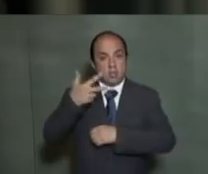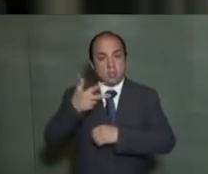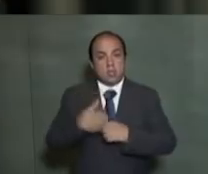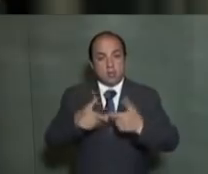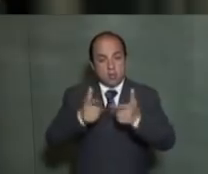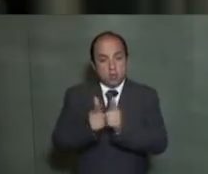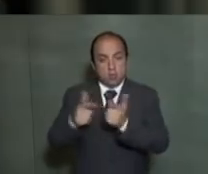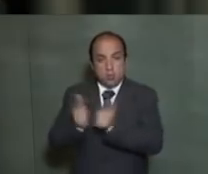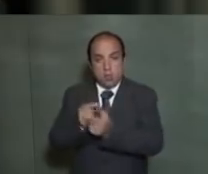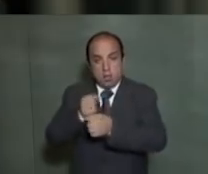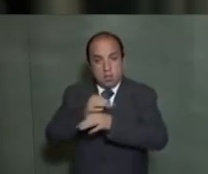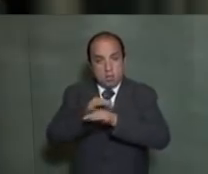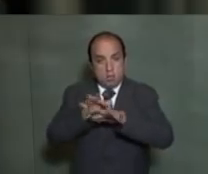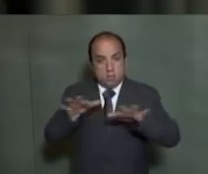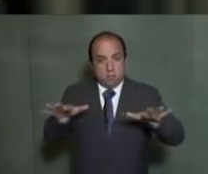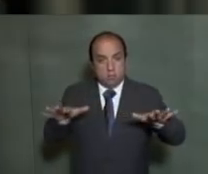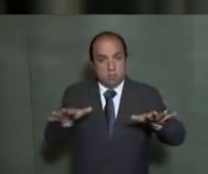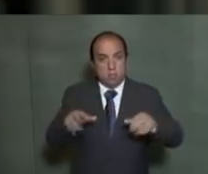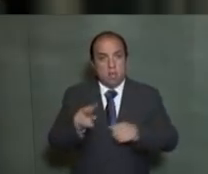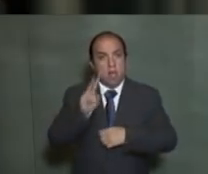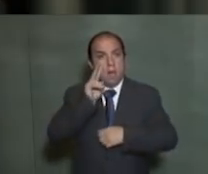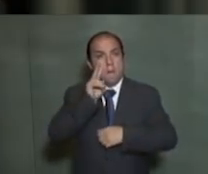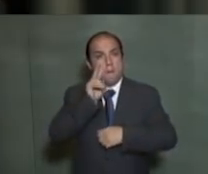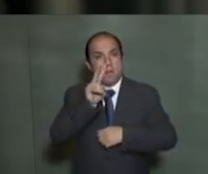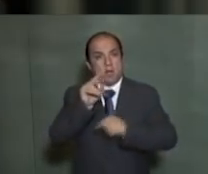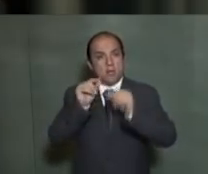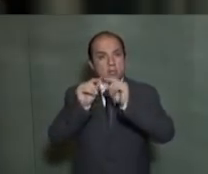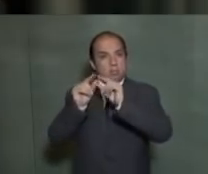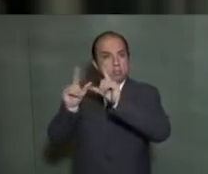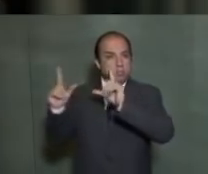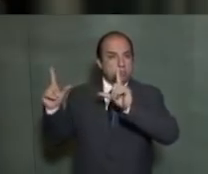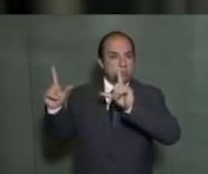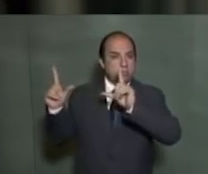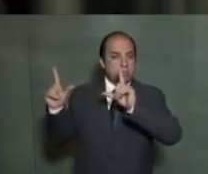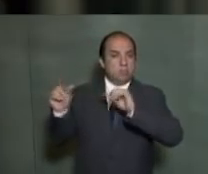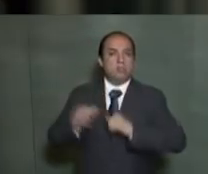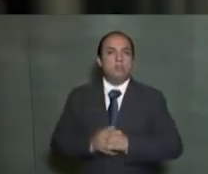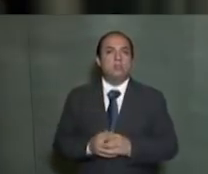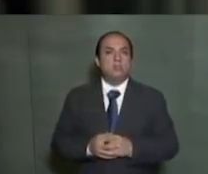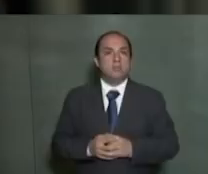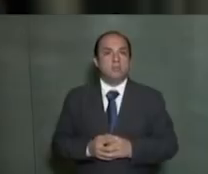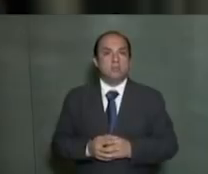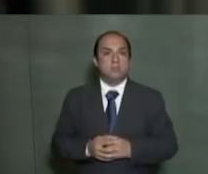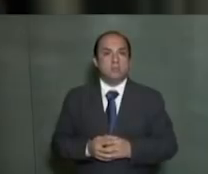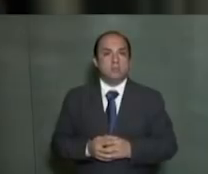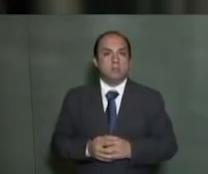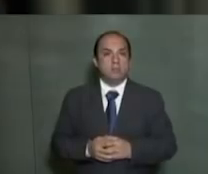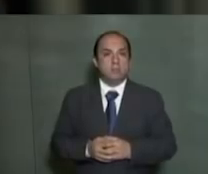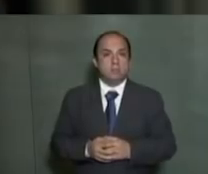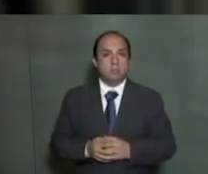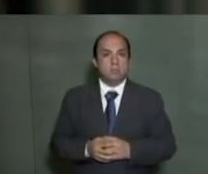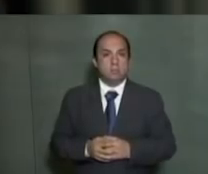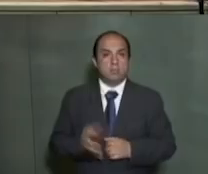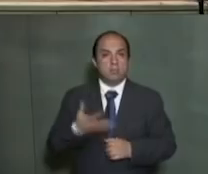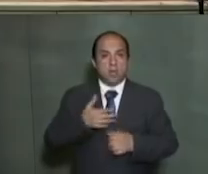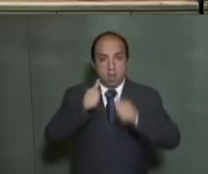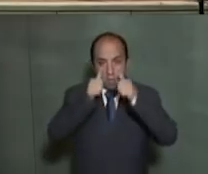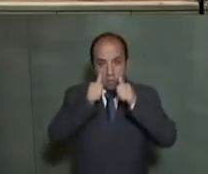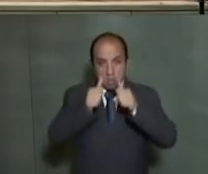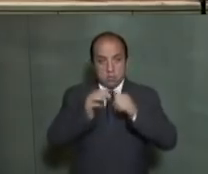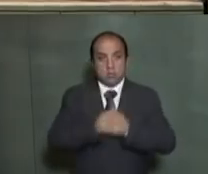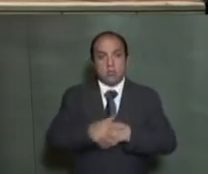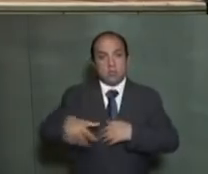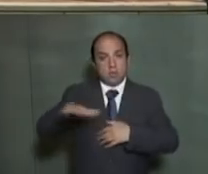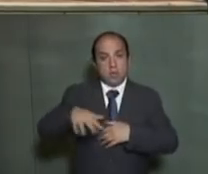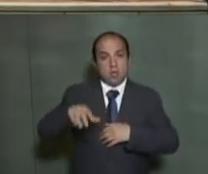distribuidas de la manera en que ustedes pueden apreciar en la lámina, cubriendo un tramo aproximado de